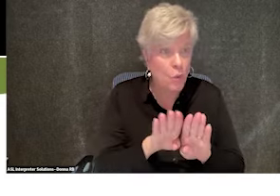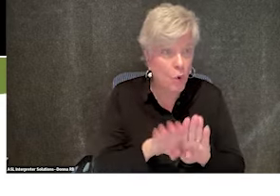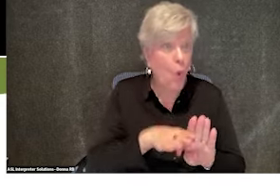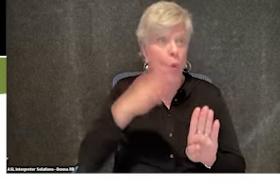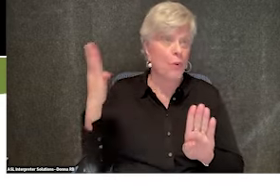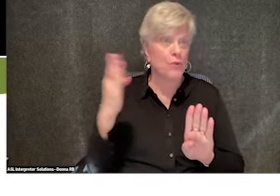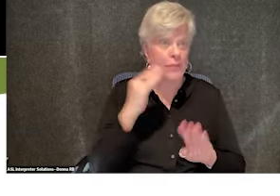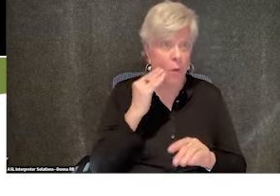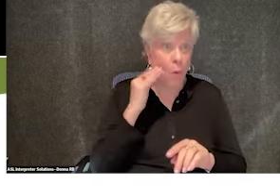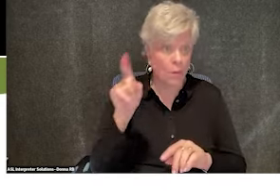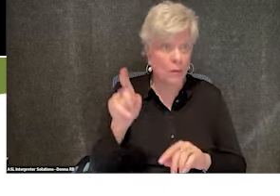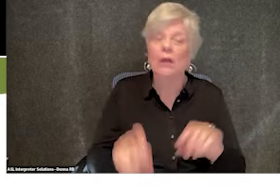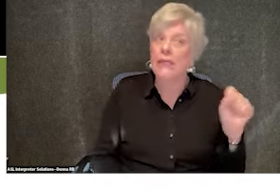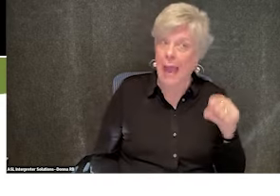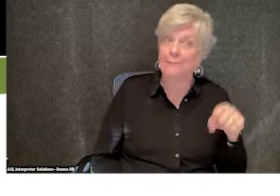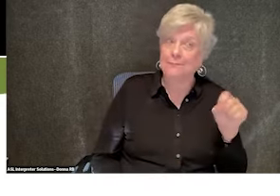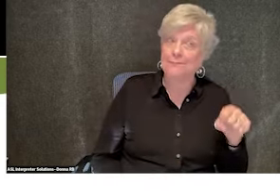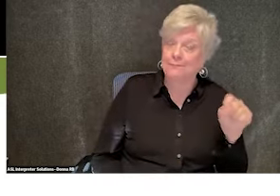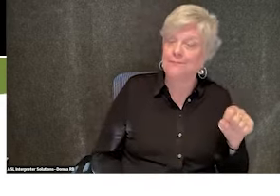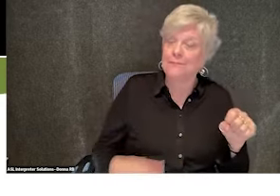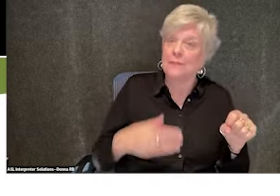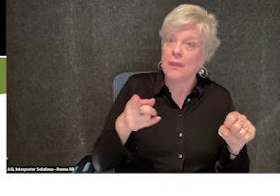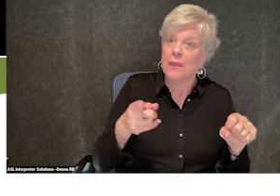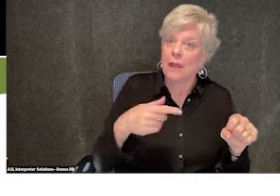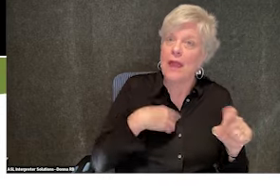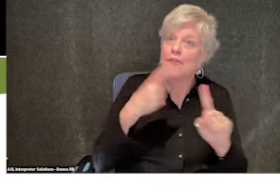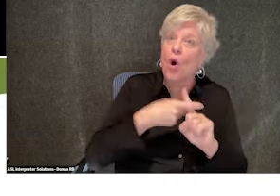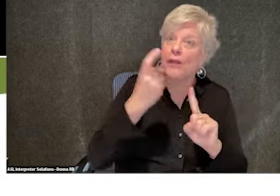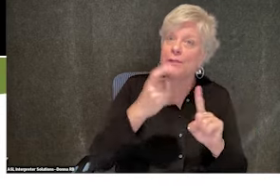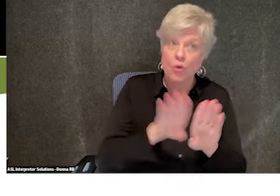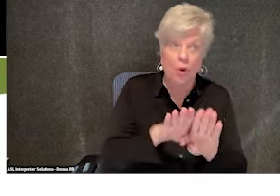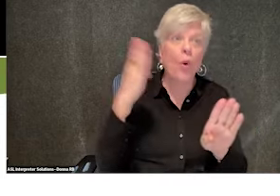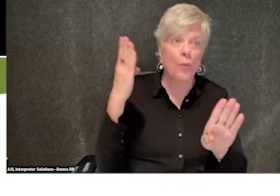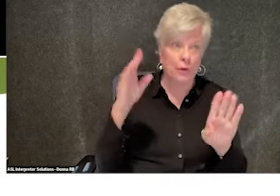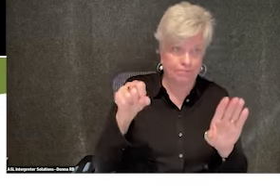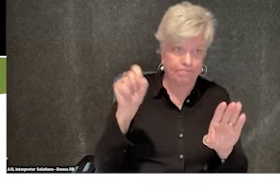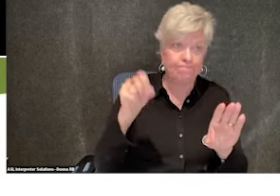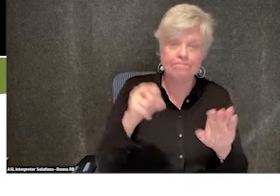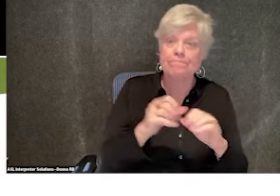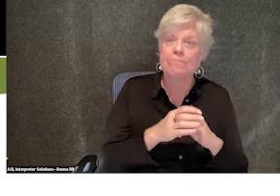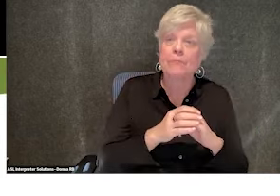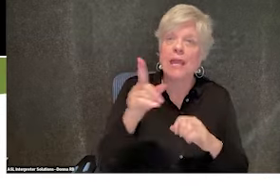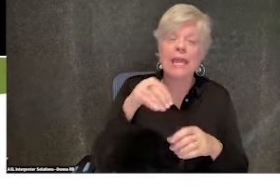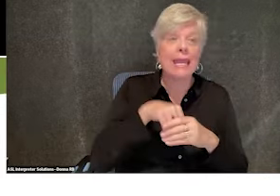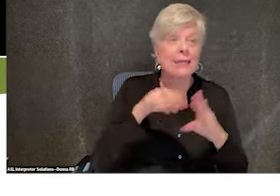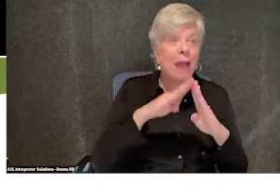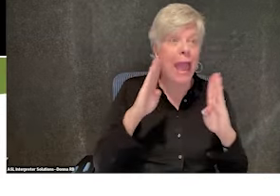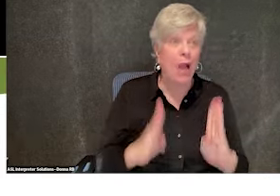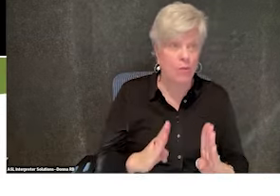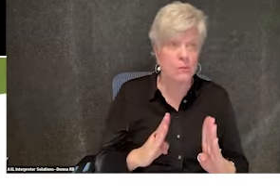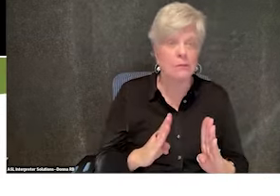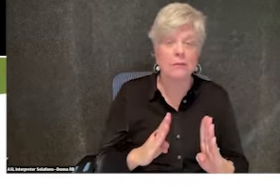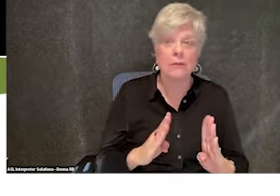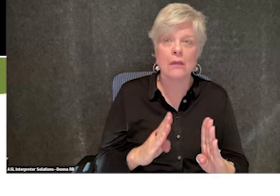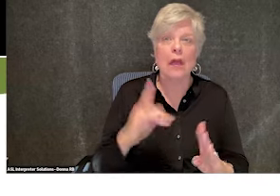casa también, uno afuera, si acaso necesito entrar a mi casa y mis padres no están ahí, mis padres